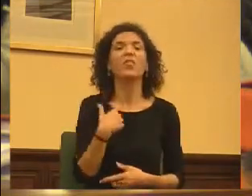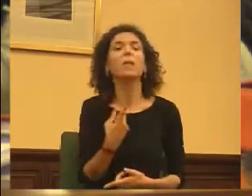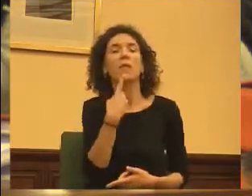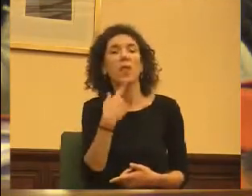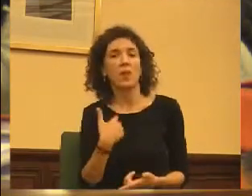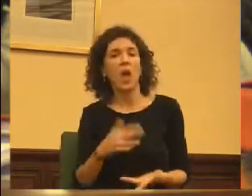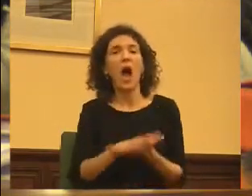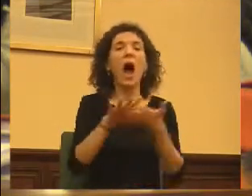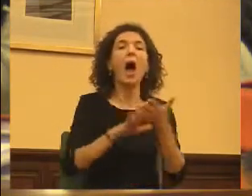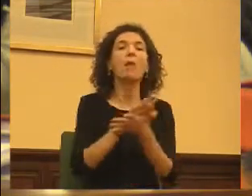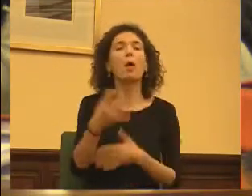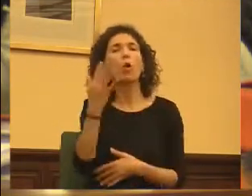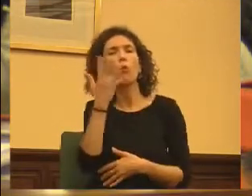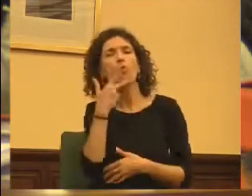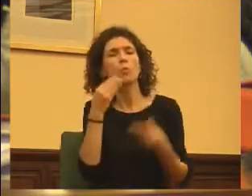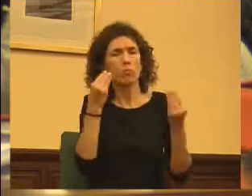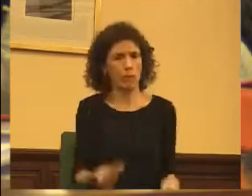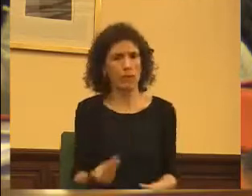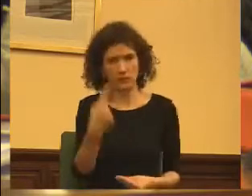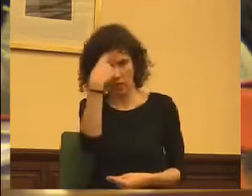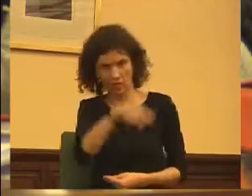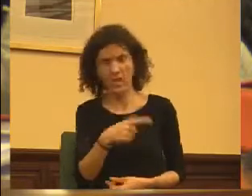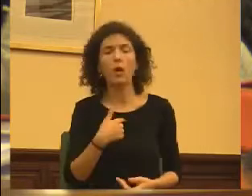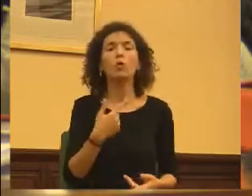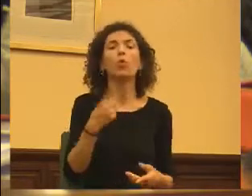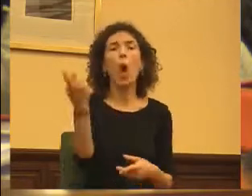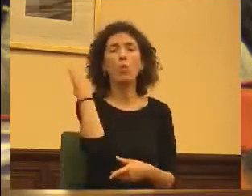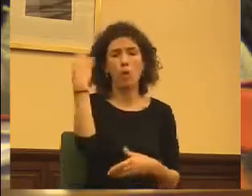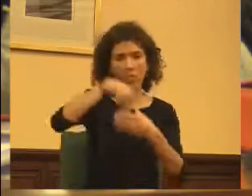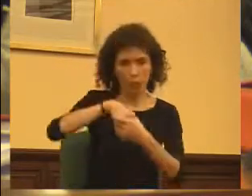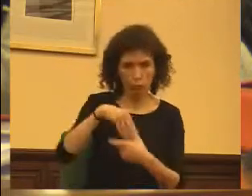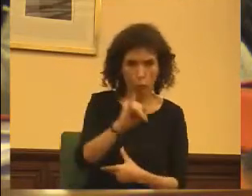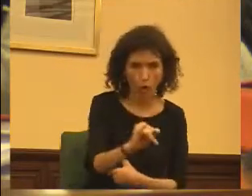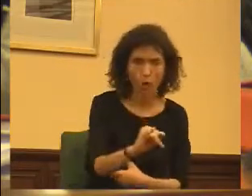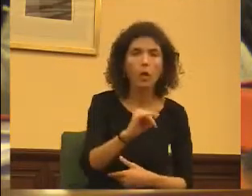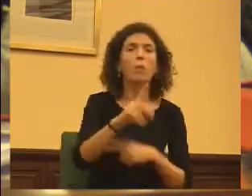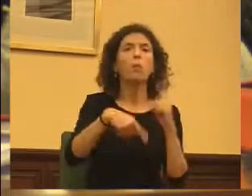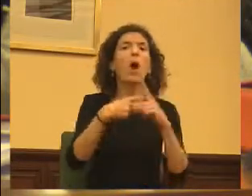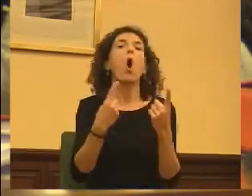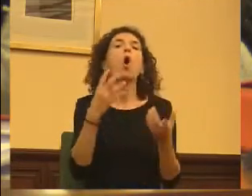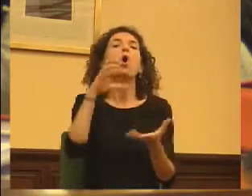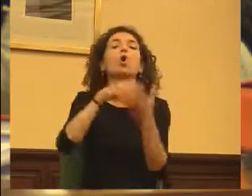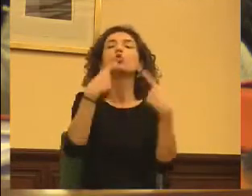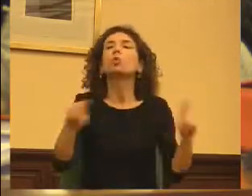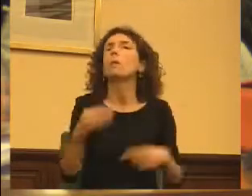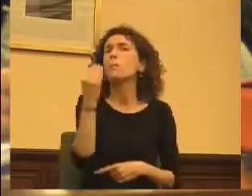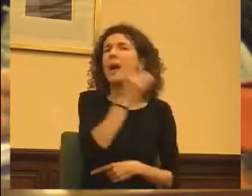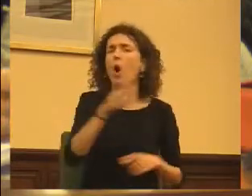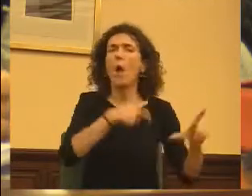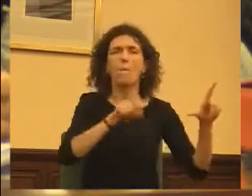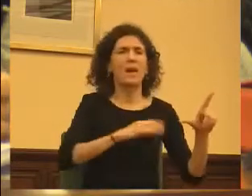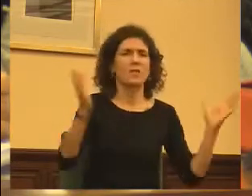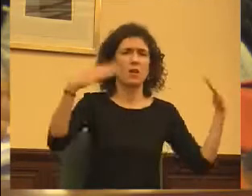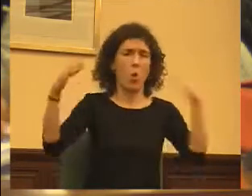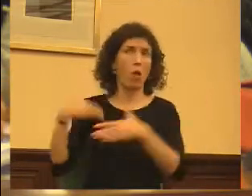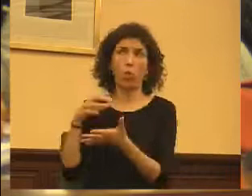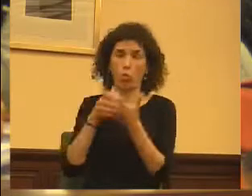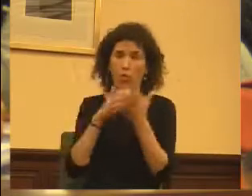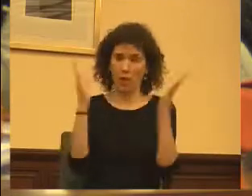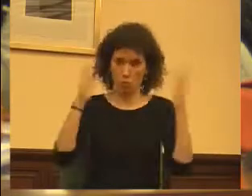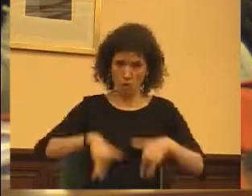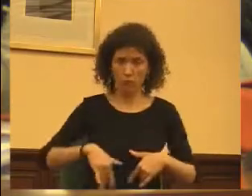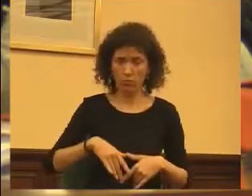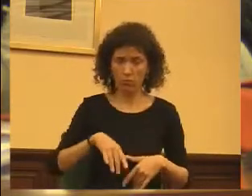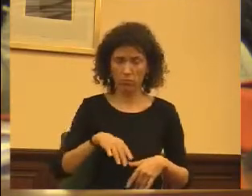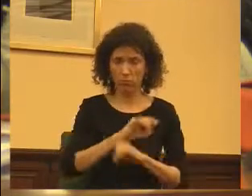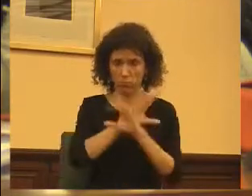pasado, cuando me decía que hablaba desde el conocimiento de que había sido alumna, de que no había otro conservatorio mejor en España, no lo